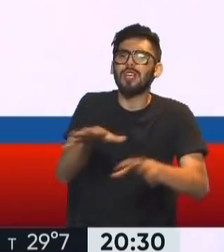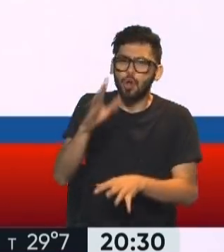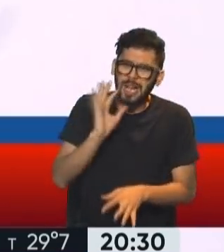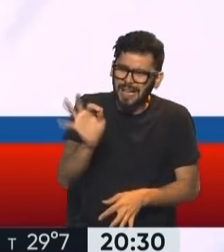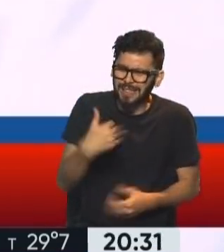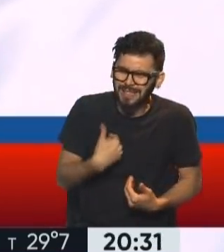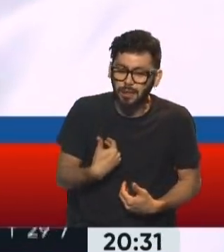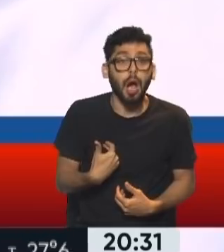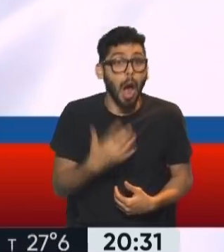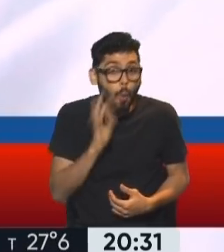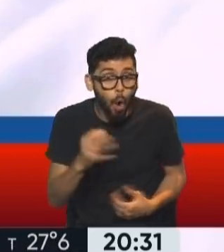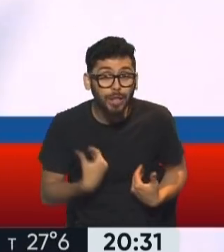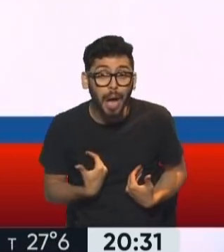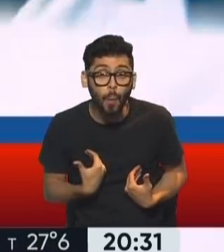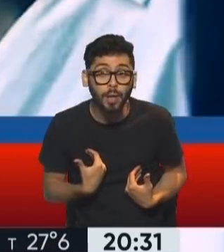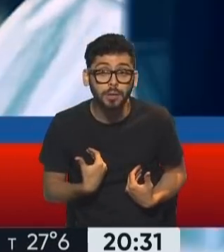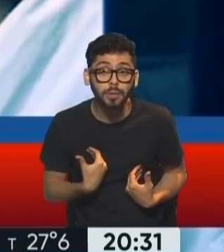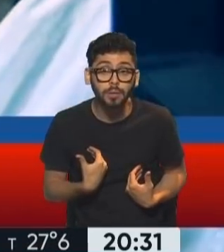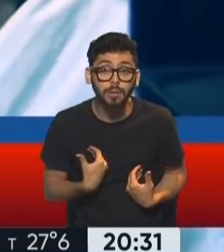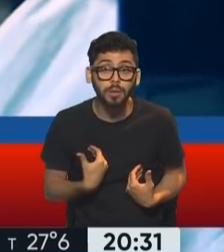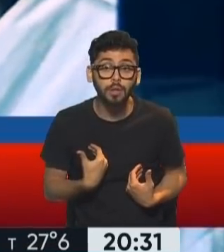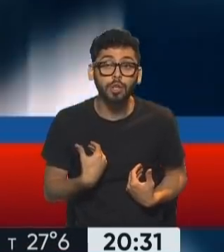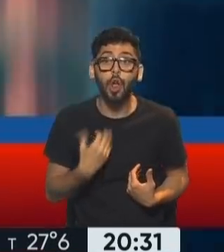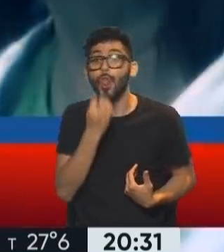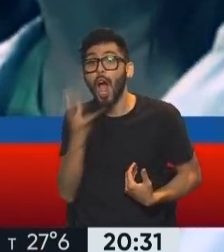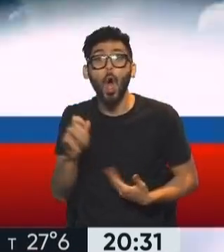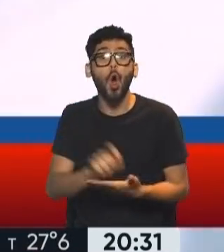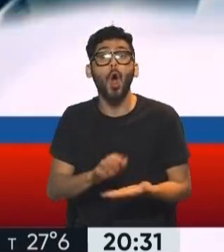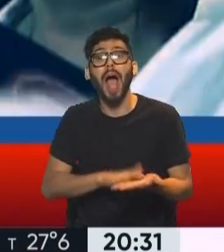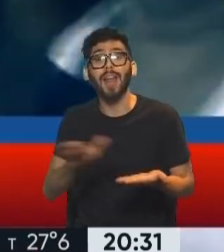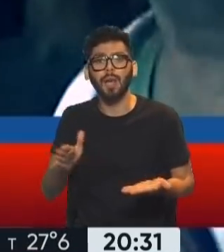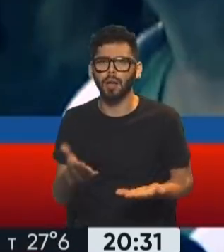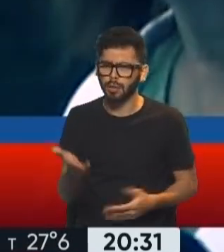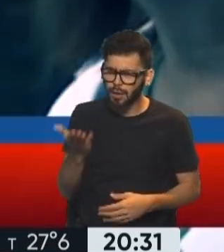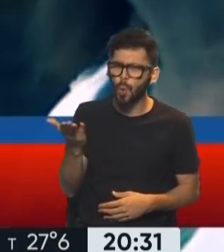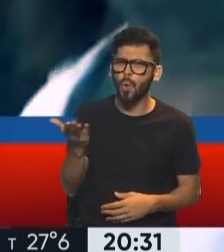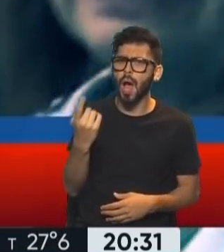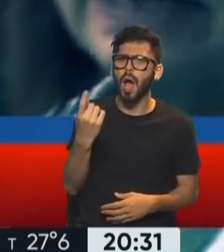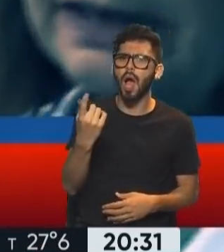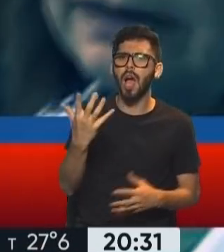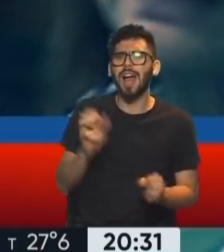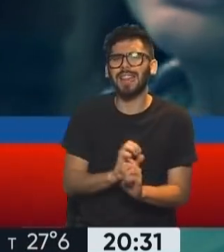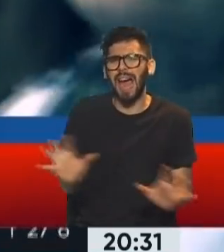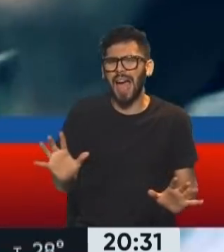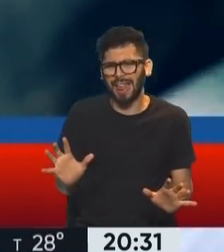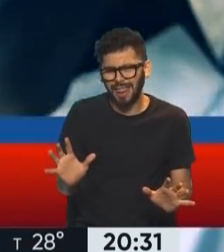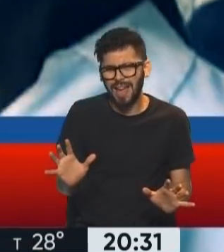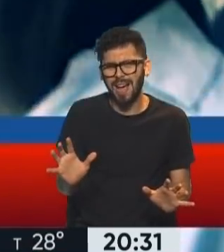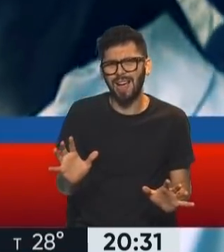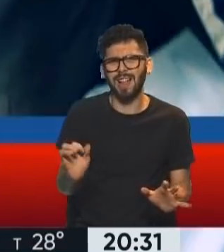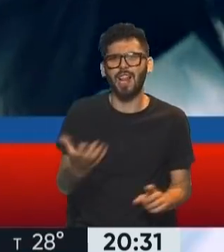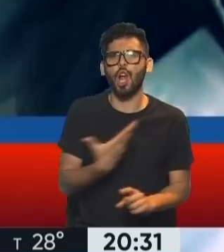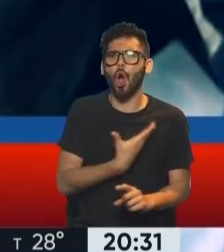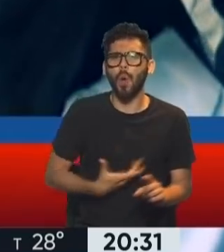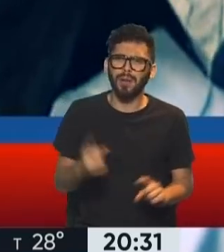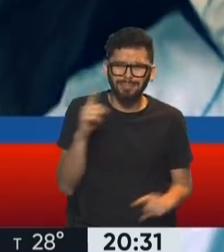nos pasó? Sí, sí. ¿Lo declaró o es la carta que le presentó el juez? Hubo una tragedia y el gobierno hizo